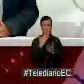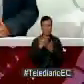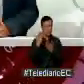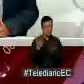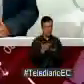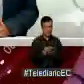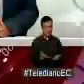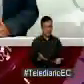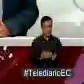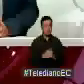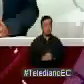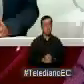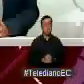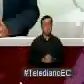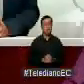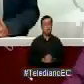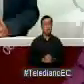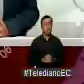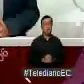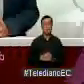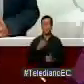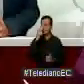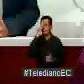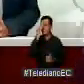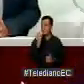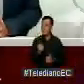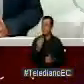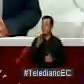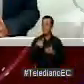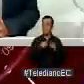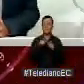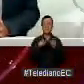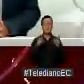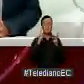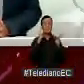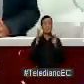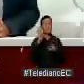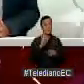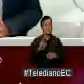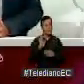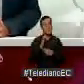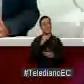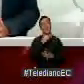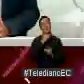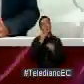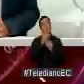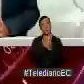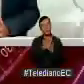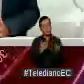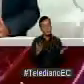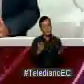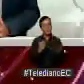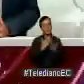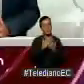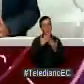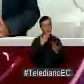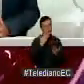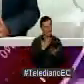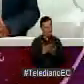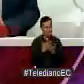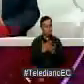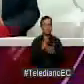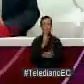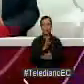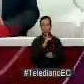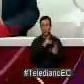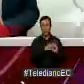desde Guayaquil. Fabricio, muy buenos días a toda la audiencia a nivel nacional, un gusto siempre estar con ustedes. Muchas gracias, Daniel. Bueno, usted